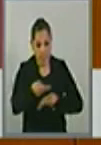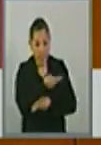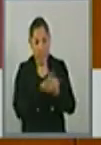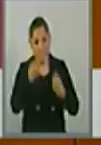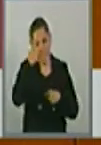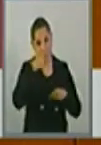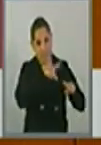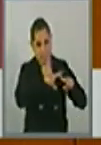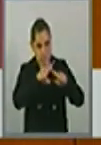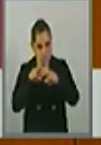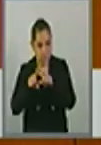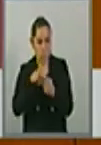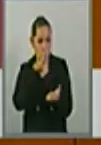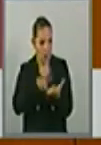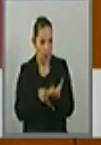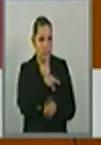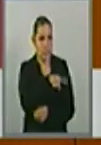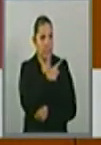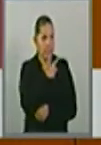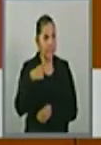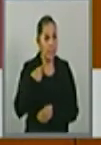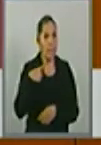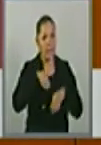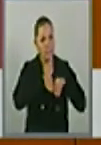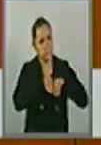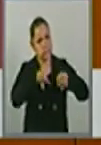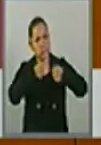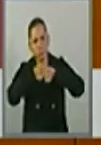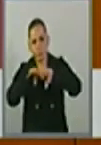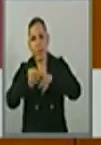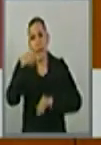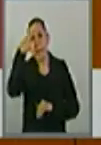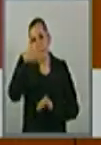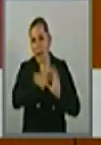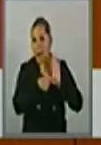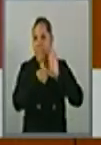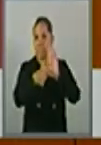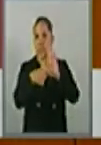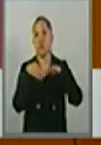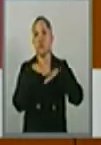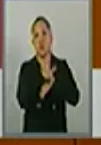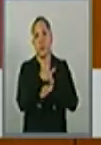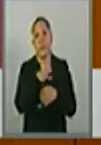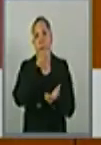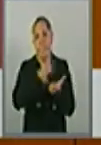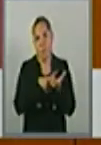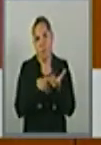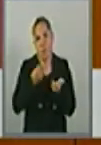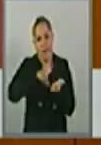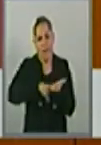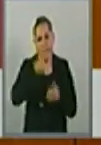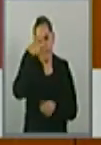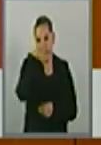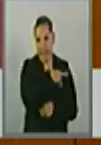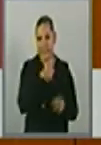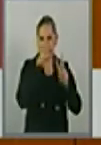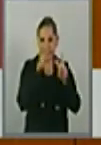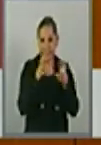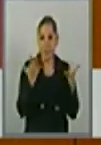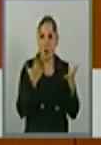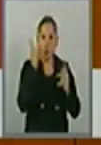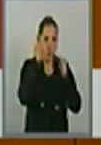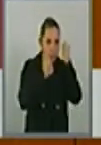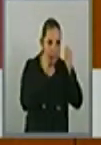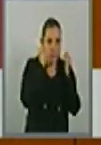es muy importante valorar la aportación de la lengua al ámbito turístico y la posibilidad de explotar la